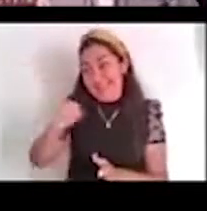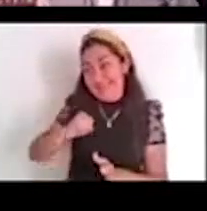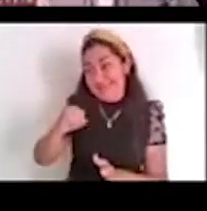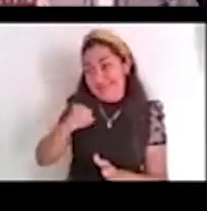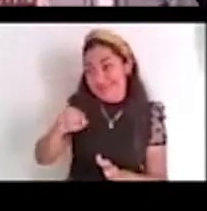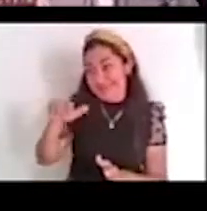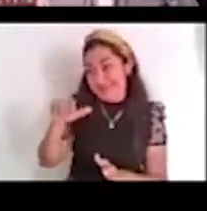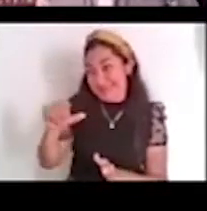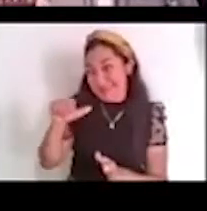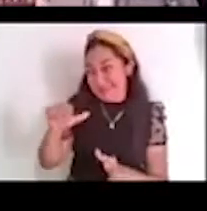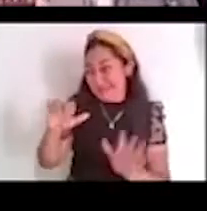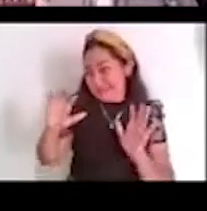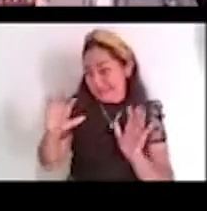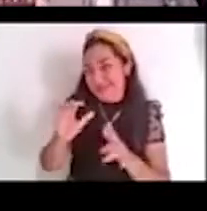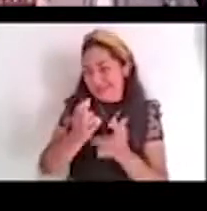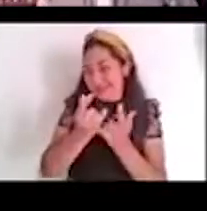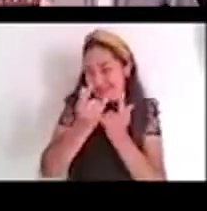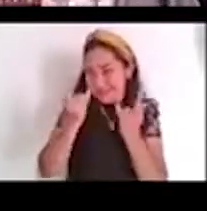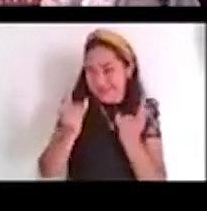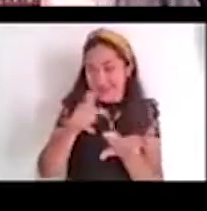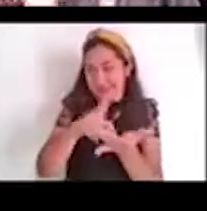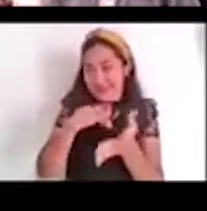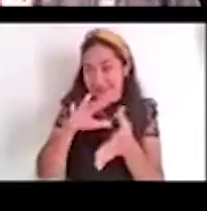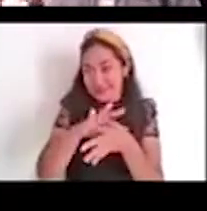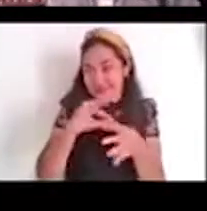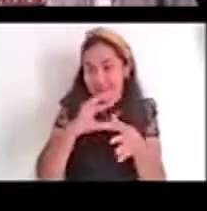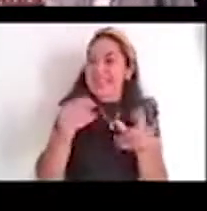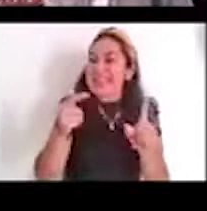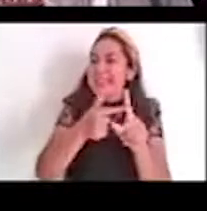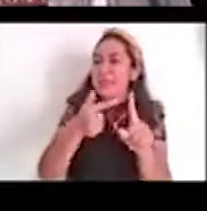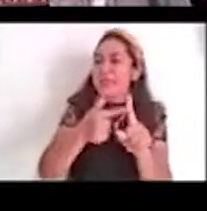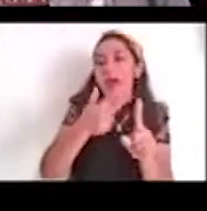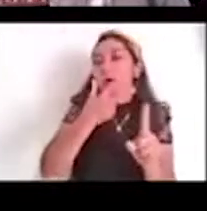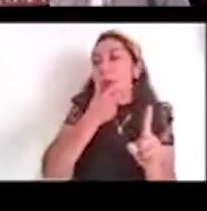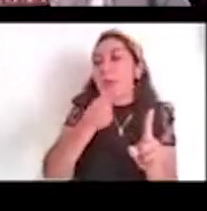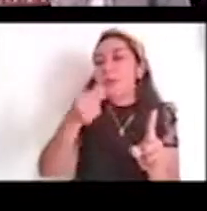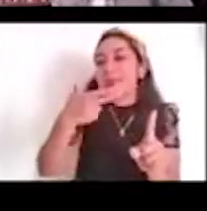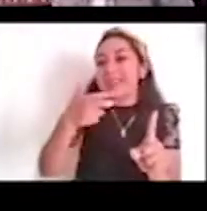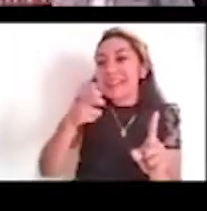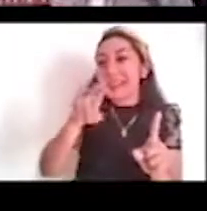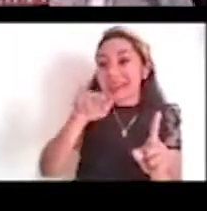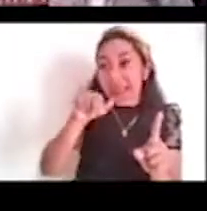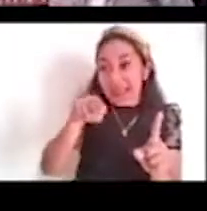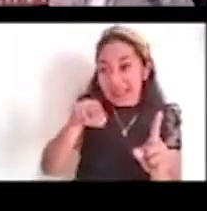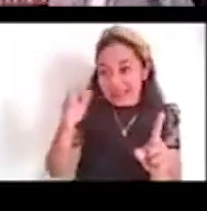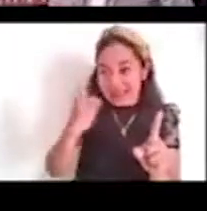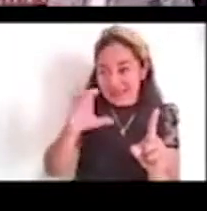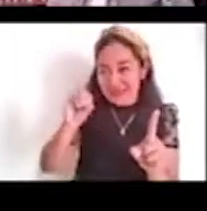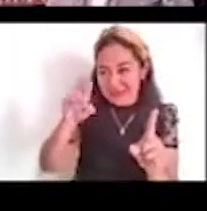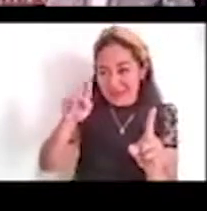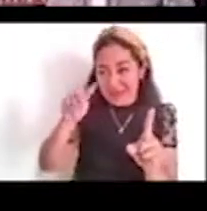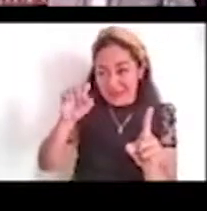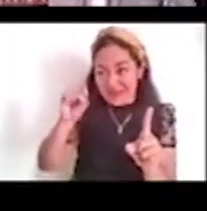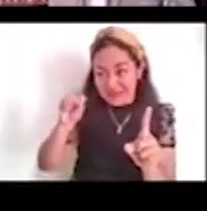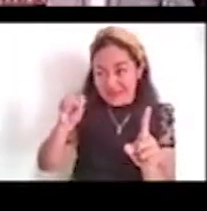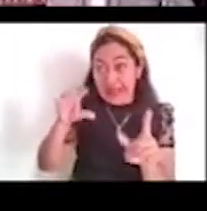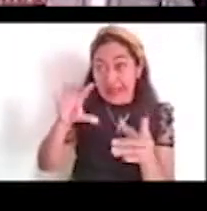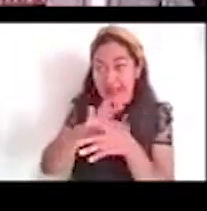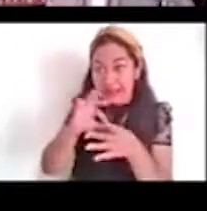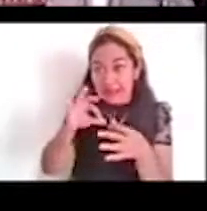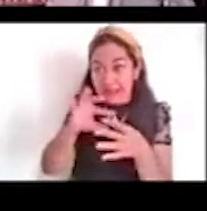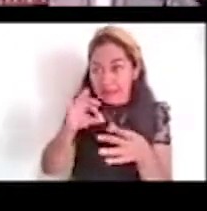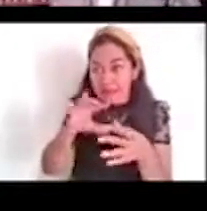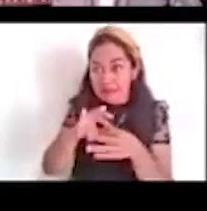relación, Hernán Cortés nos dice que Moctezuma nunca volvió a utilizar ni un mismo plato, ni